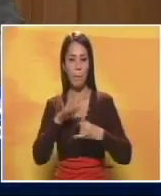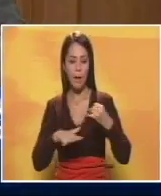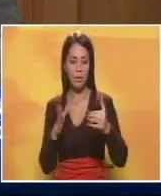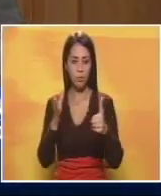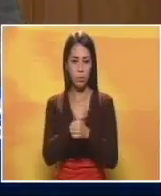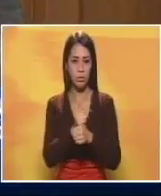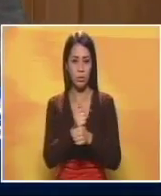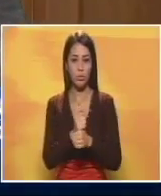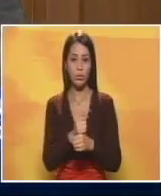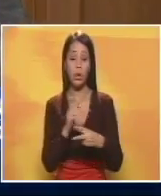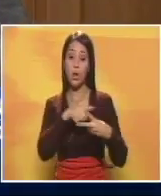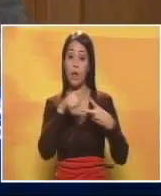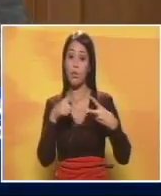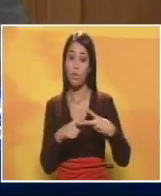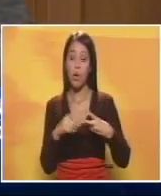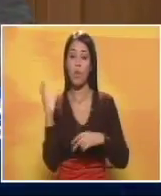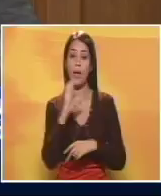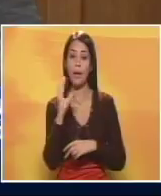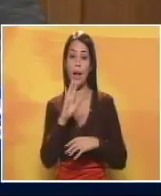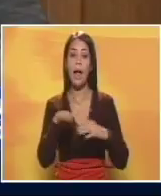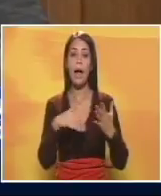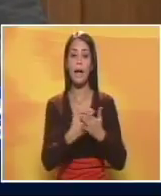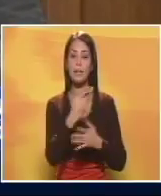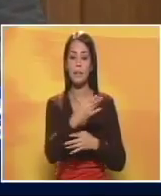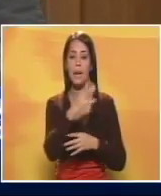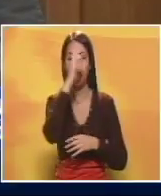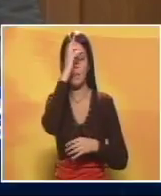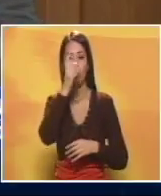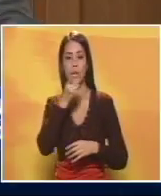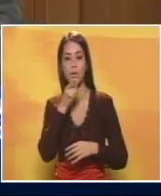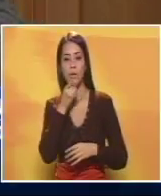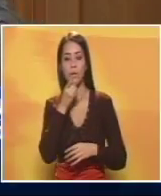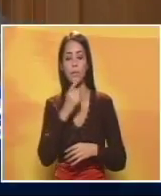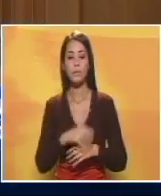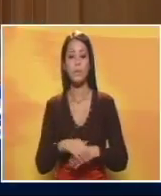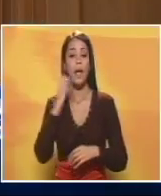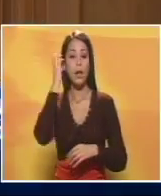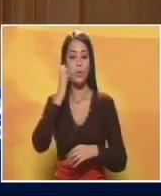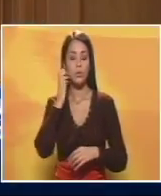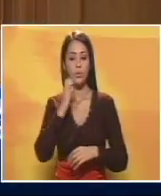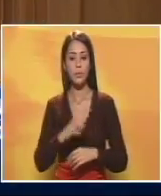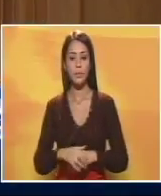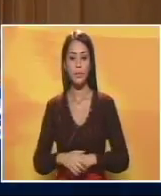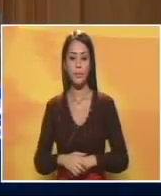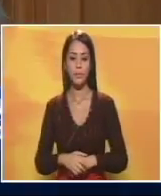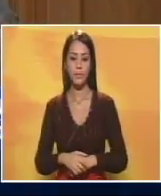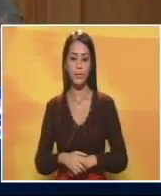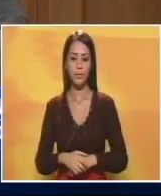Las primeras 2 funcionaban desde Caracas hacia República Dominicana, Europa y el Medio Oriente.